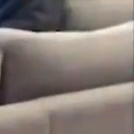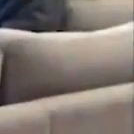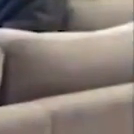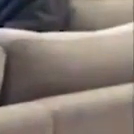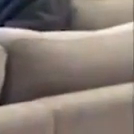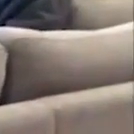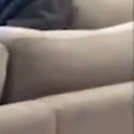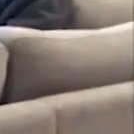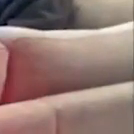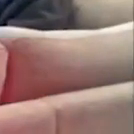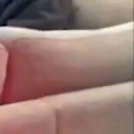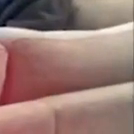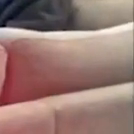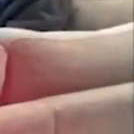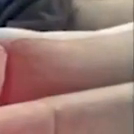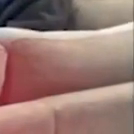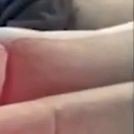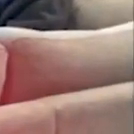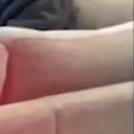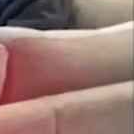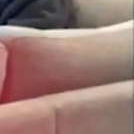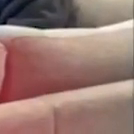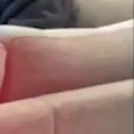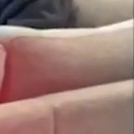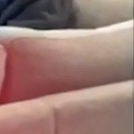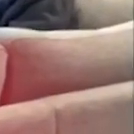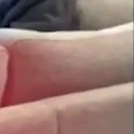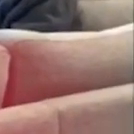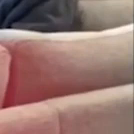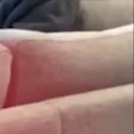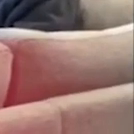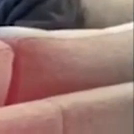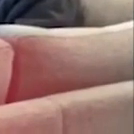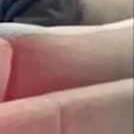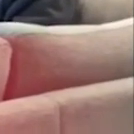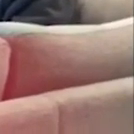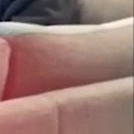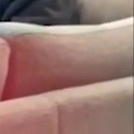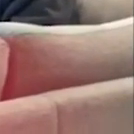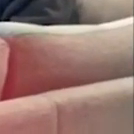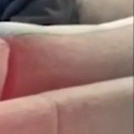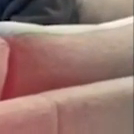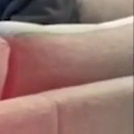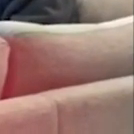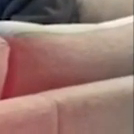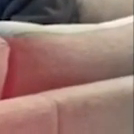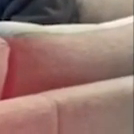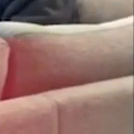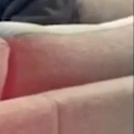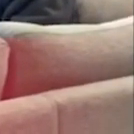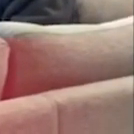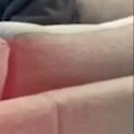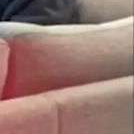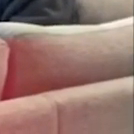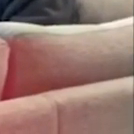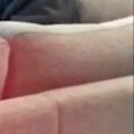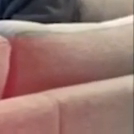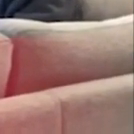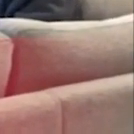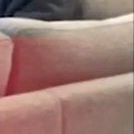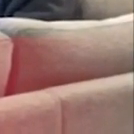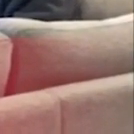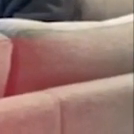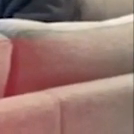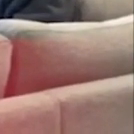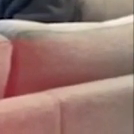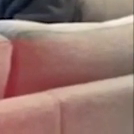Amigas y amigos, buenas noches. Hoy estamos en el sexto domingo en el Kikare. Nos invita